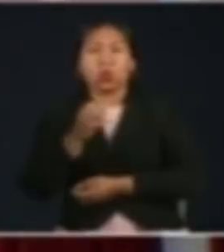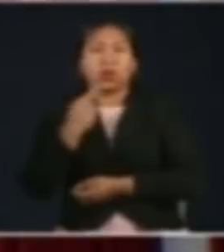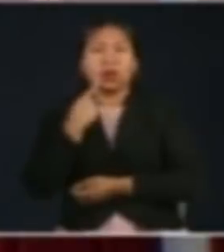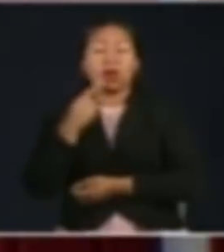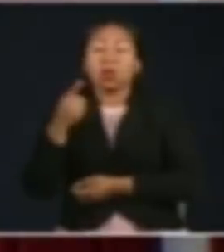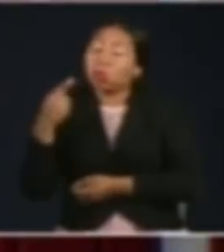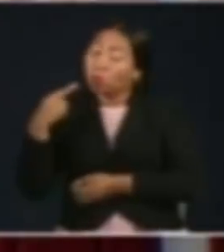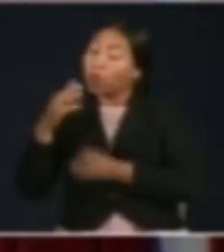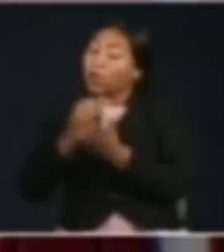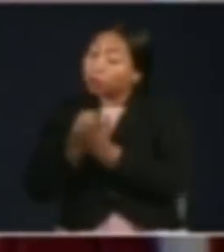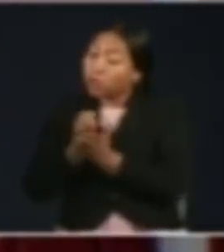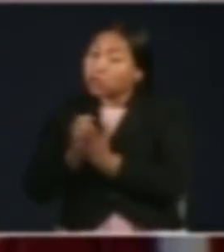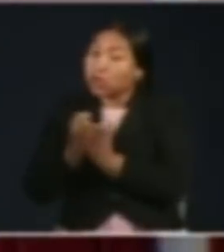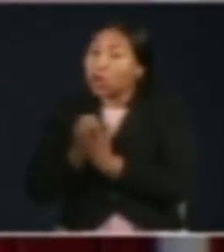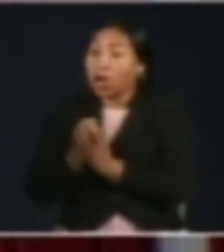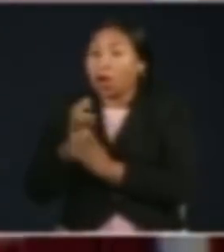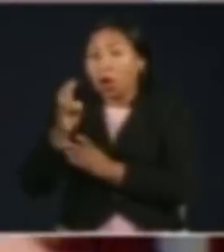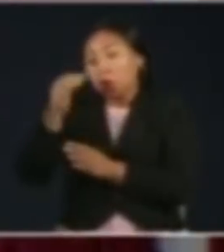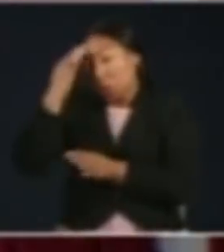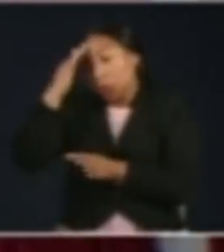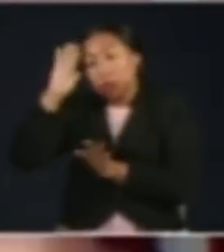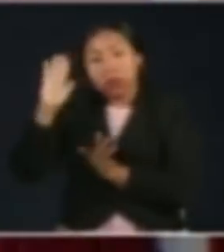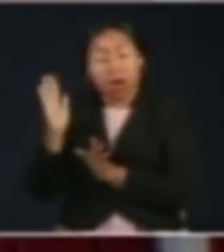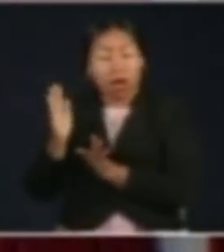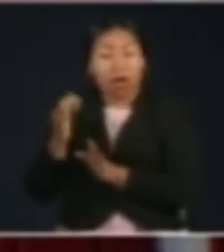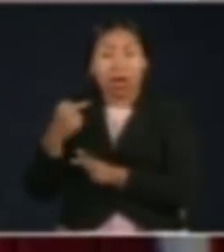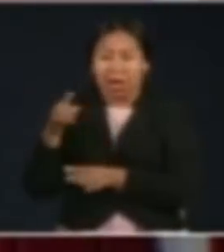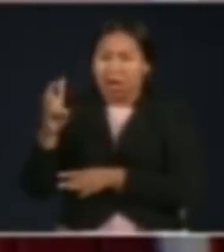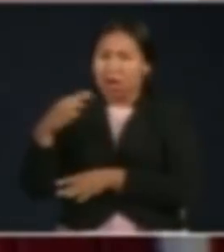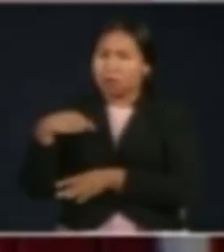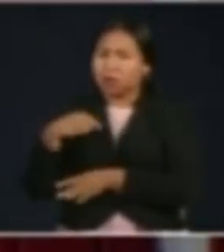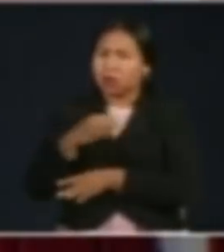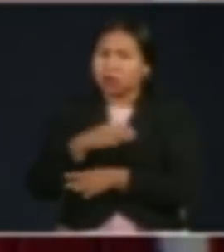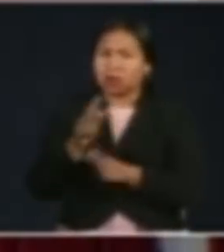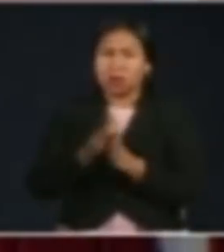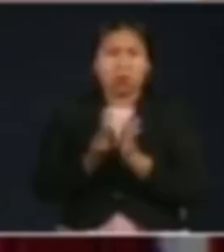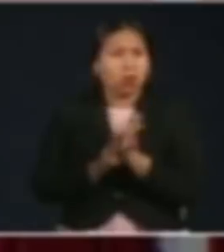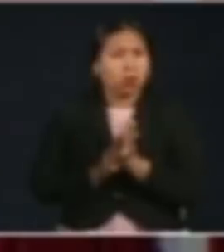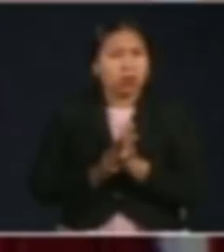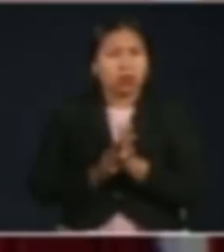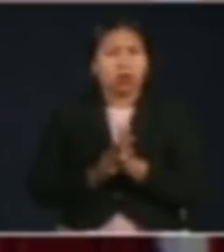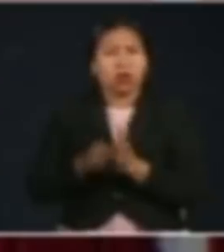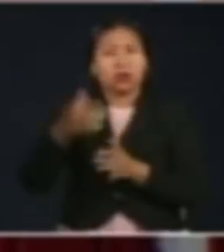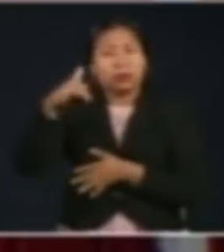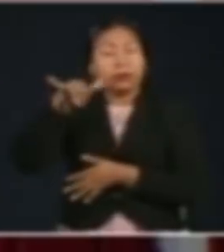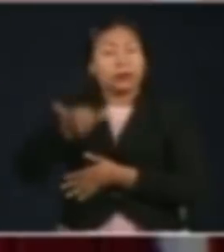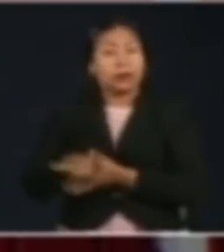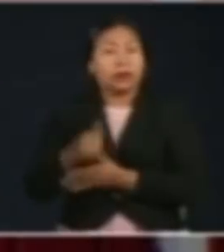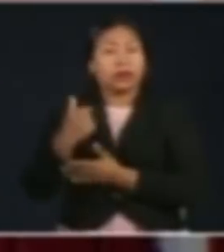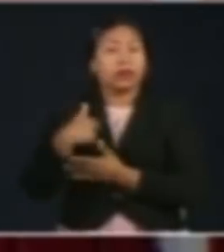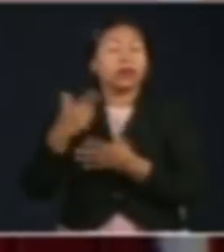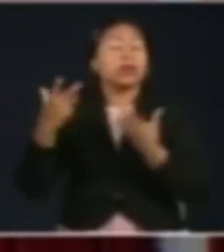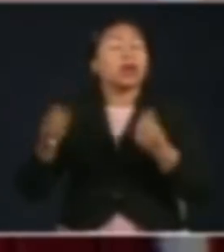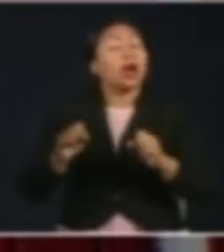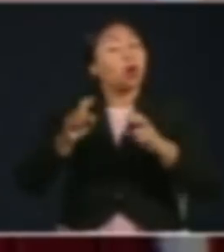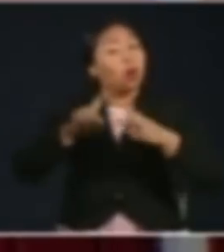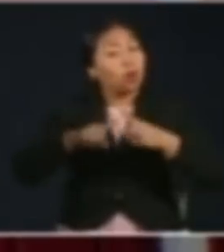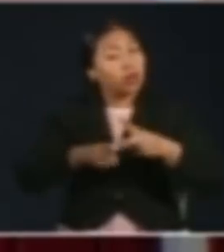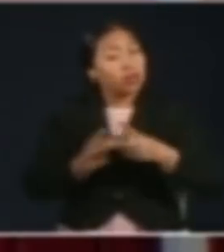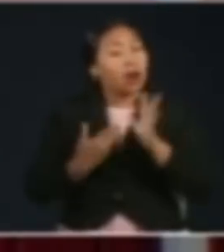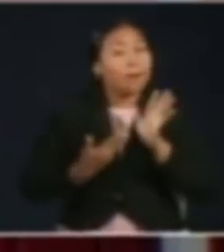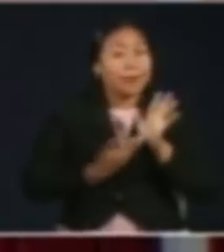dijo, no, no lo creo. Él no es Ministerio Público. Aquí ya hay que comenzar a presentar